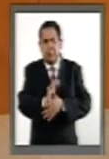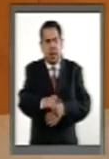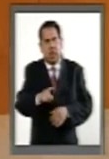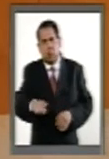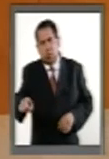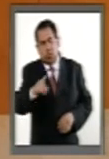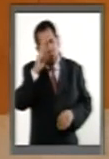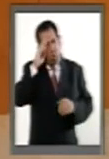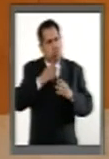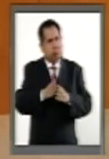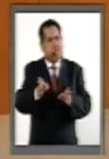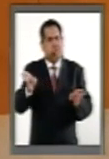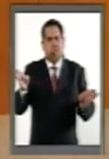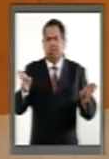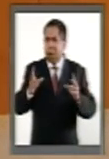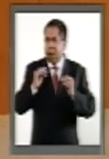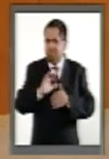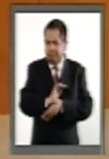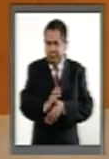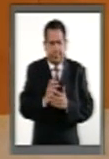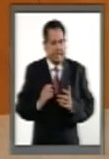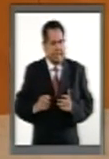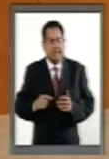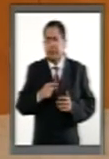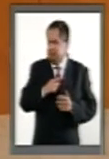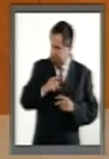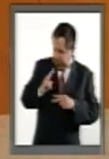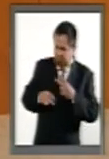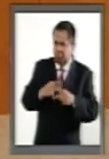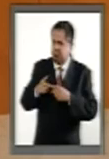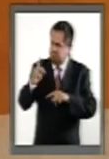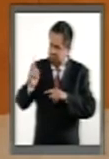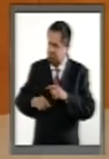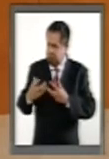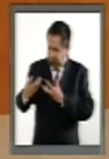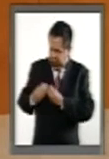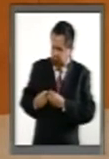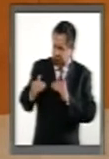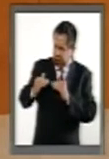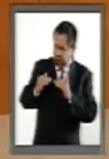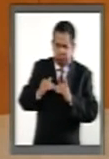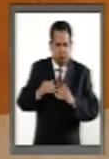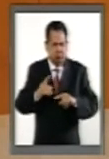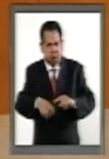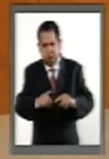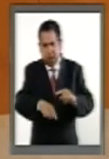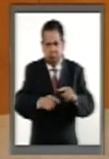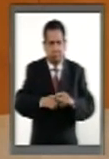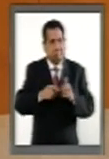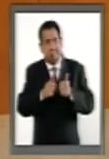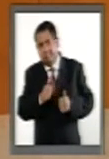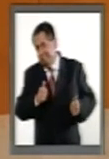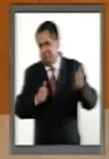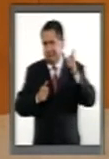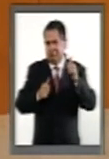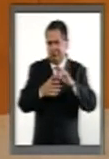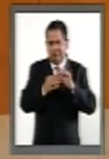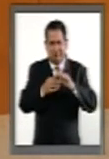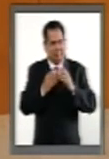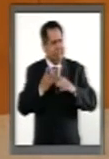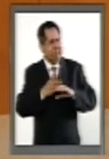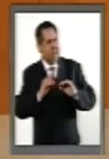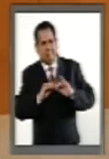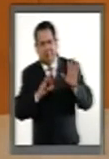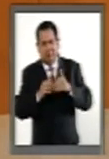su gama de colores y se apresten a erradicarla desde las estructuras del poder, que hay que decirlo